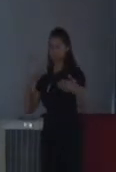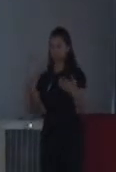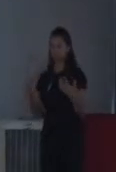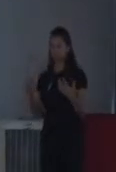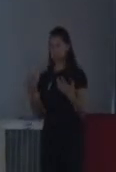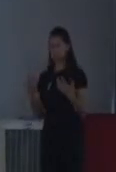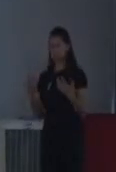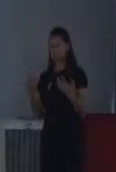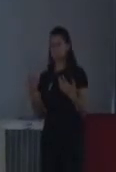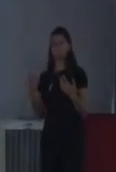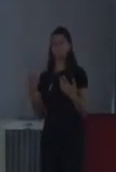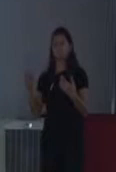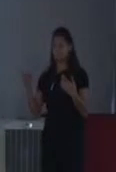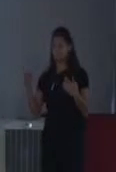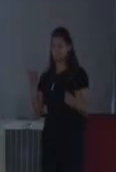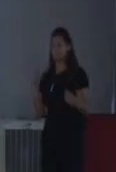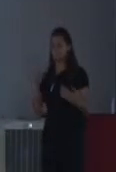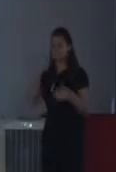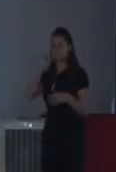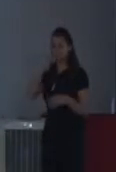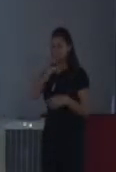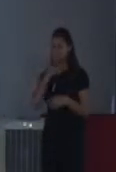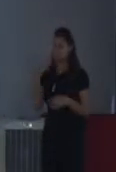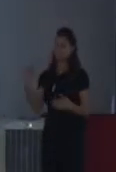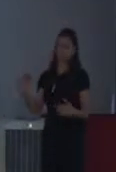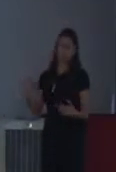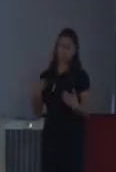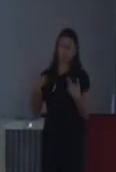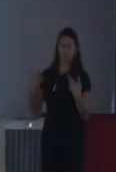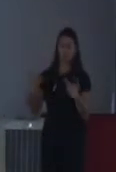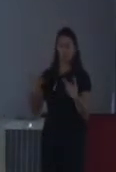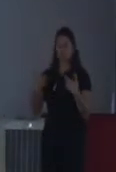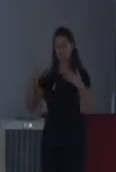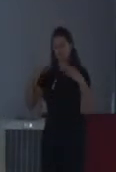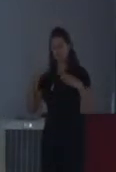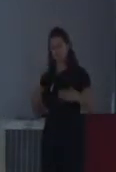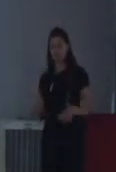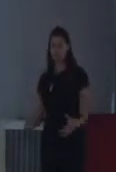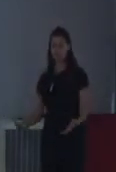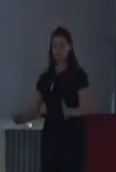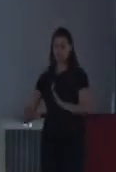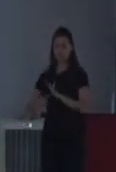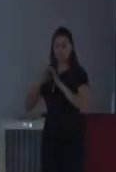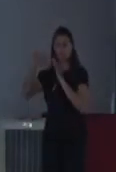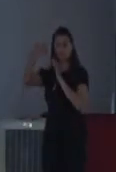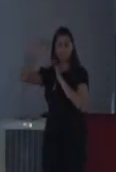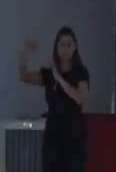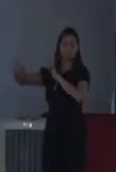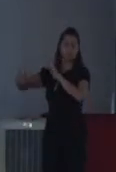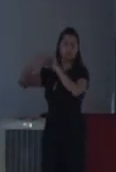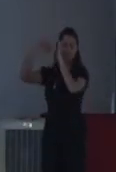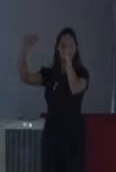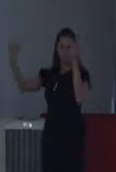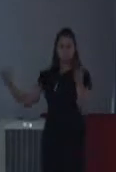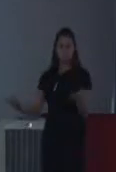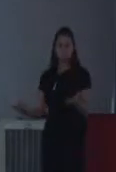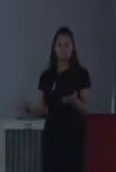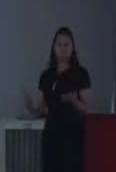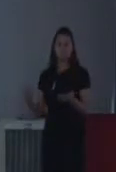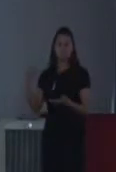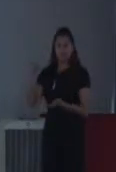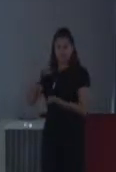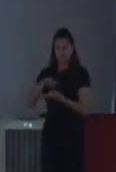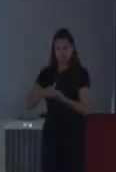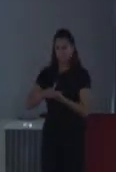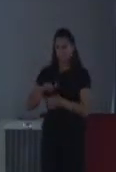sus enfrentamientos tuvieron que sufrir cada una de esos ataques a sus cuerpos, a sus mentes. Y de ahí es donde